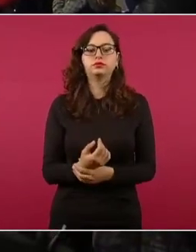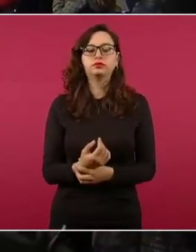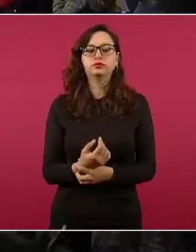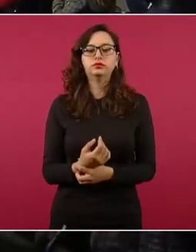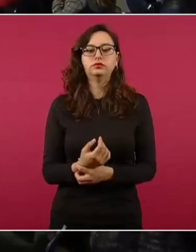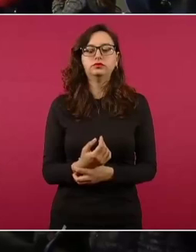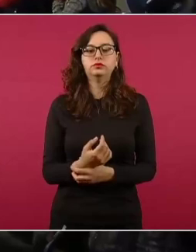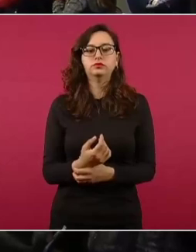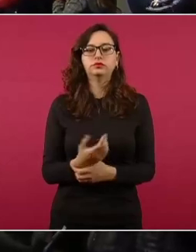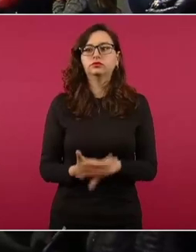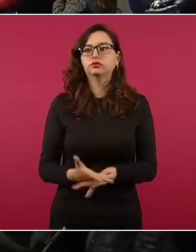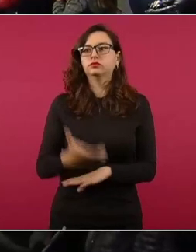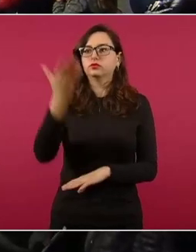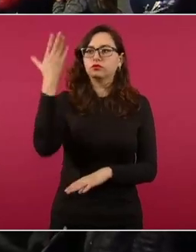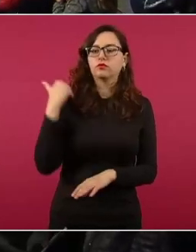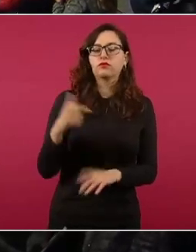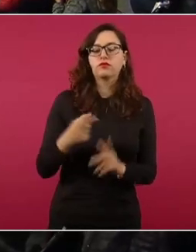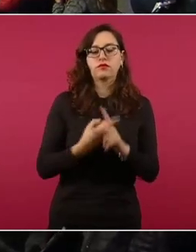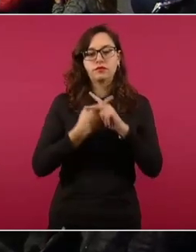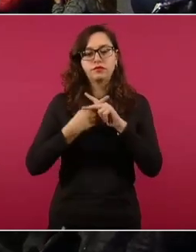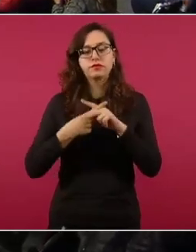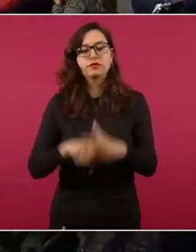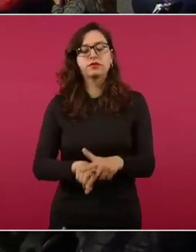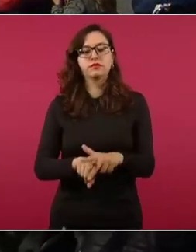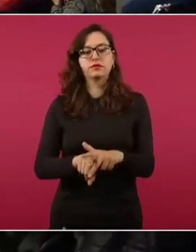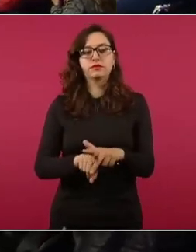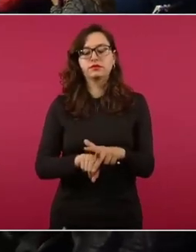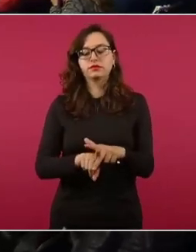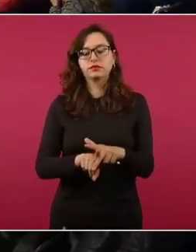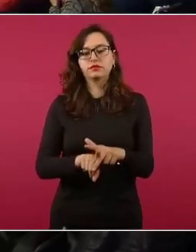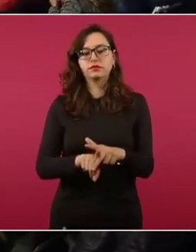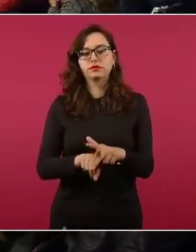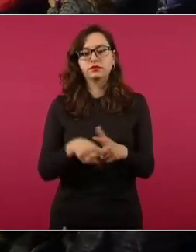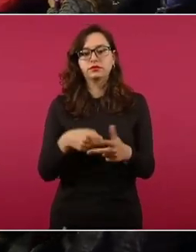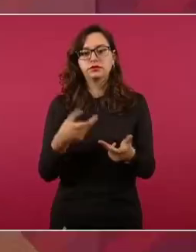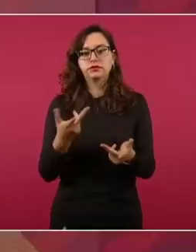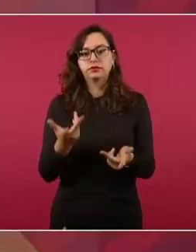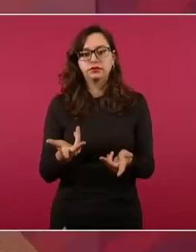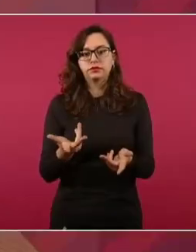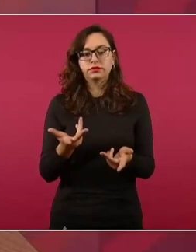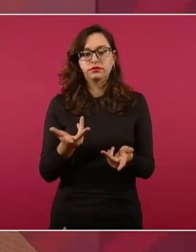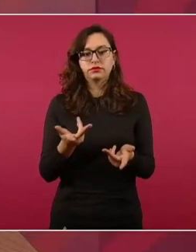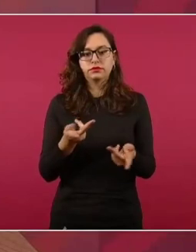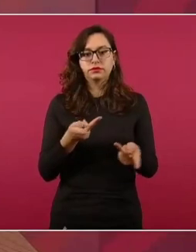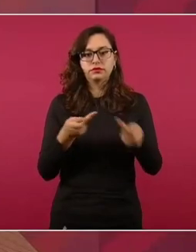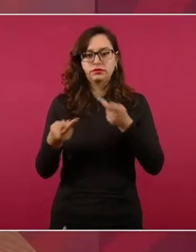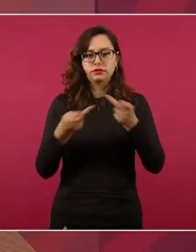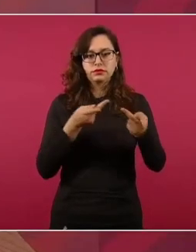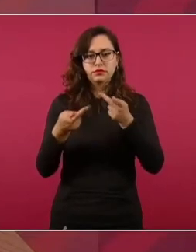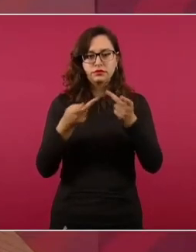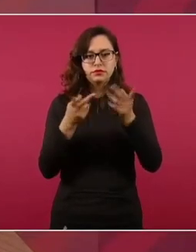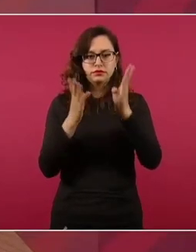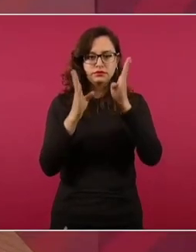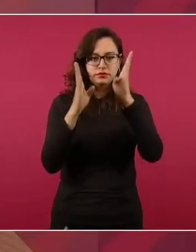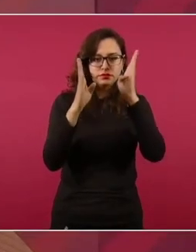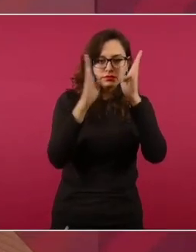se echó a andar, entre otros planes para